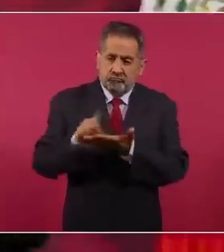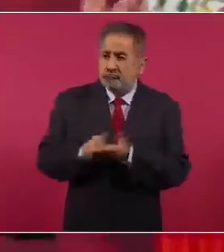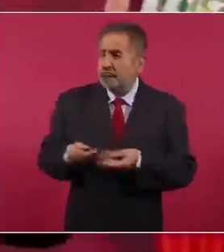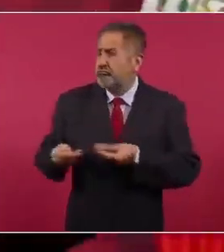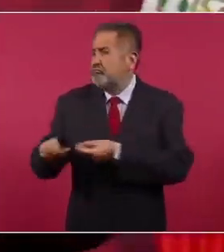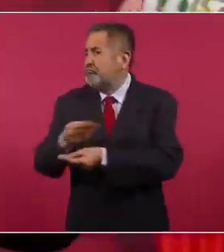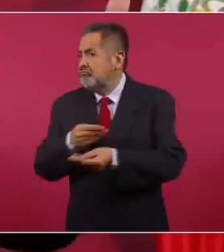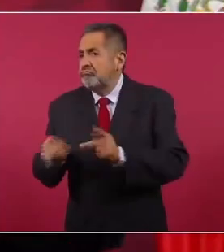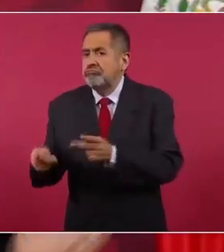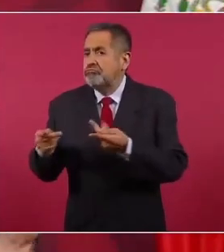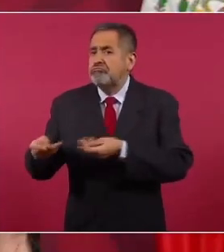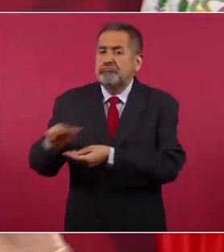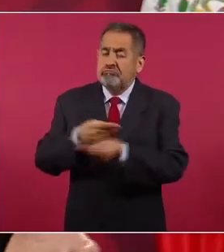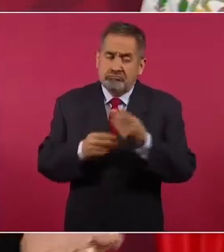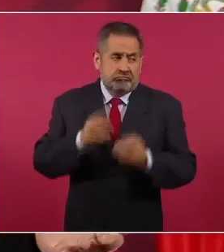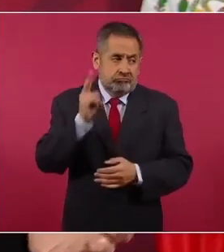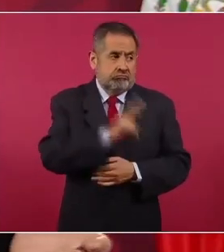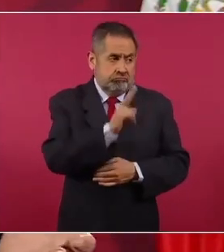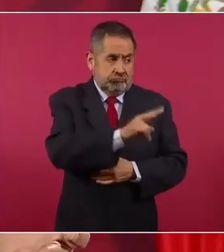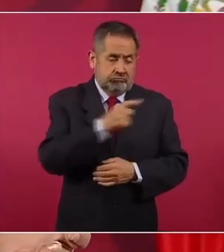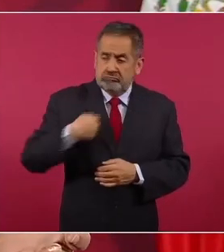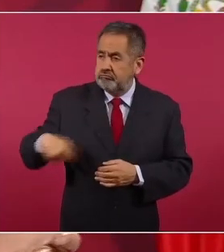y